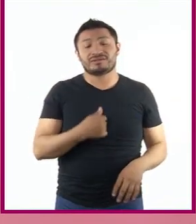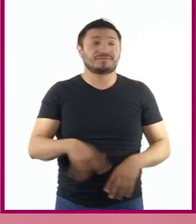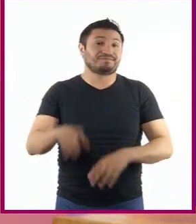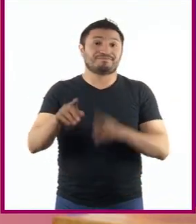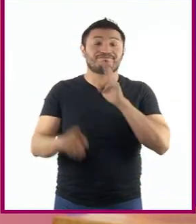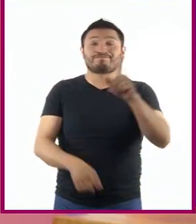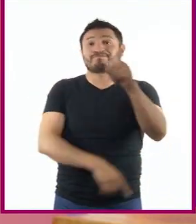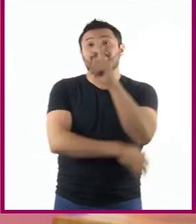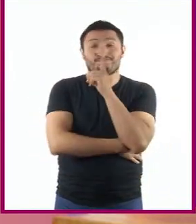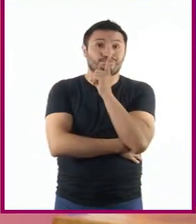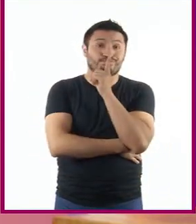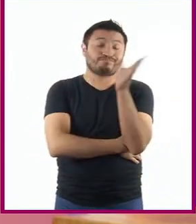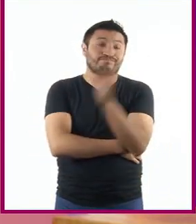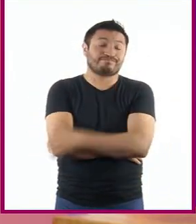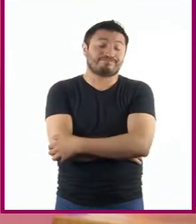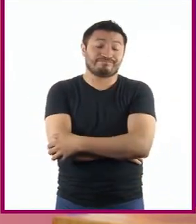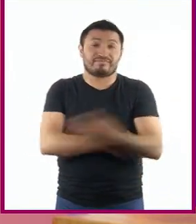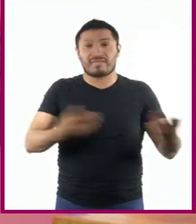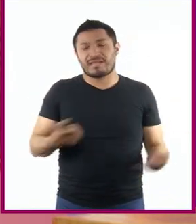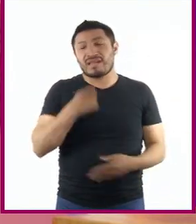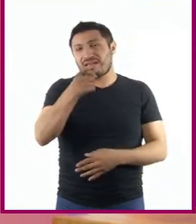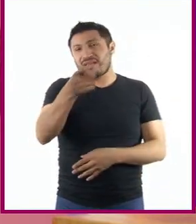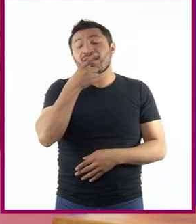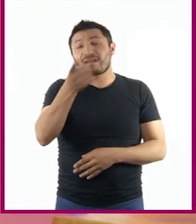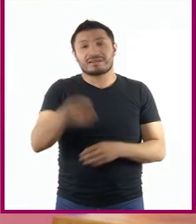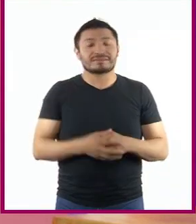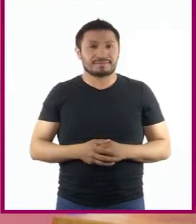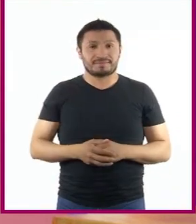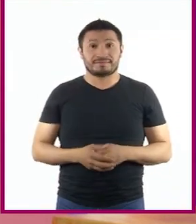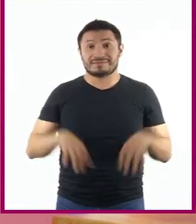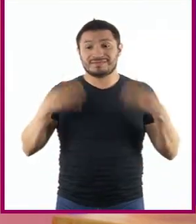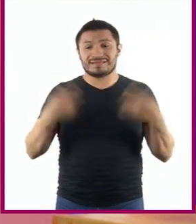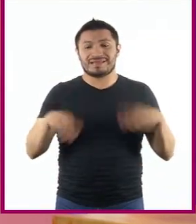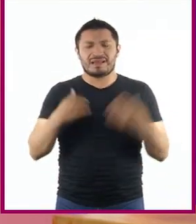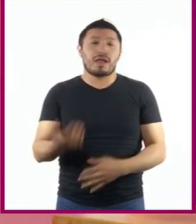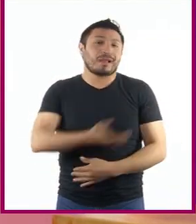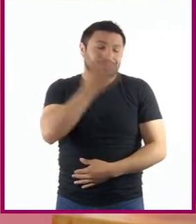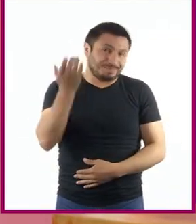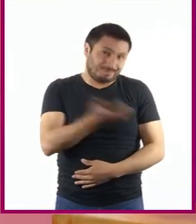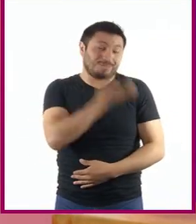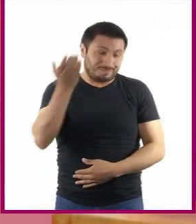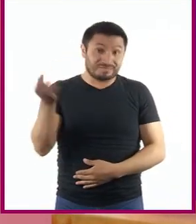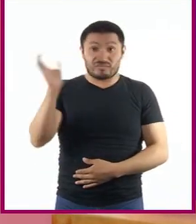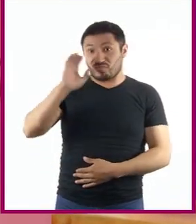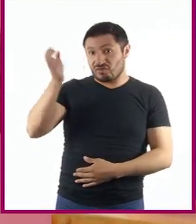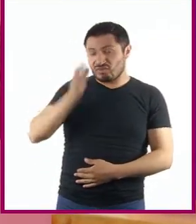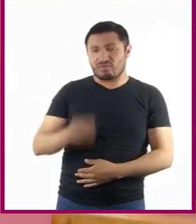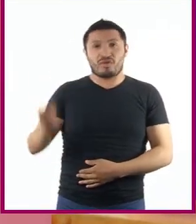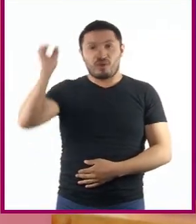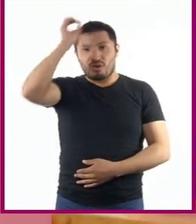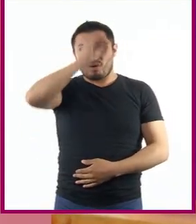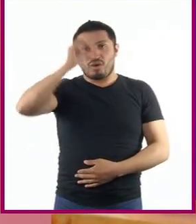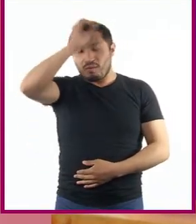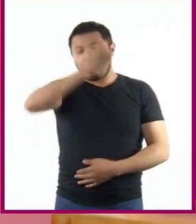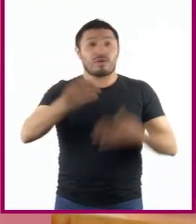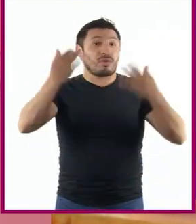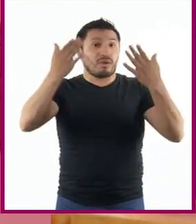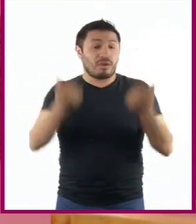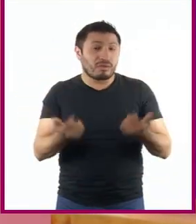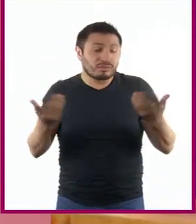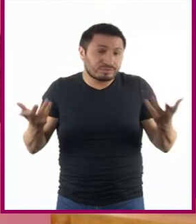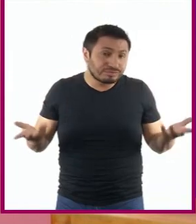callado. Eso que mencionas, Enrique, es algo que suele pasar cuando no tenemos una opinión y argumentos